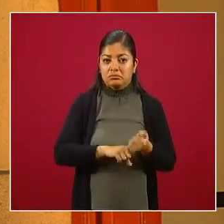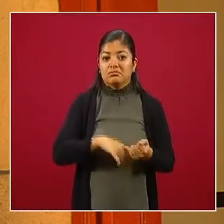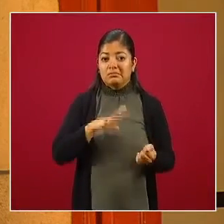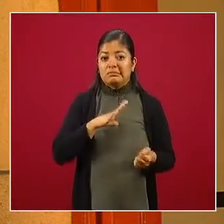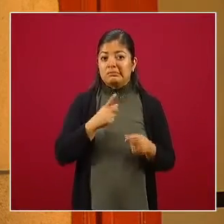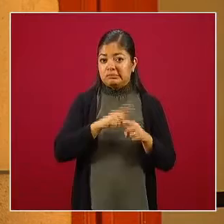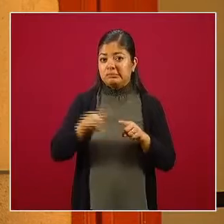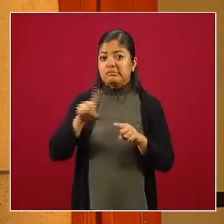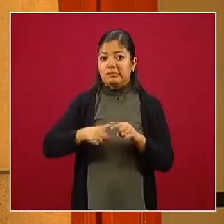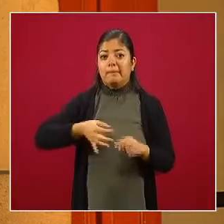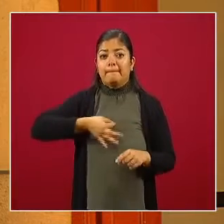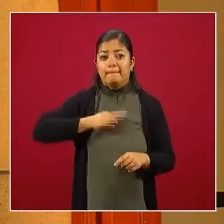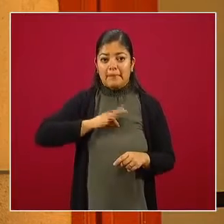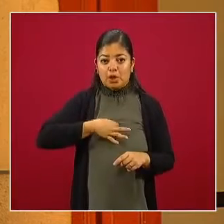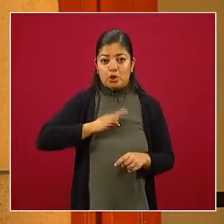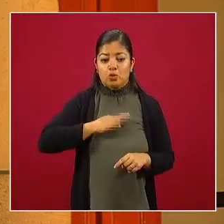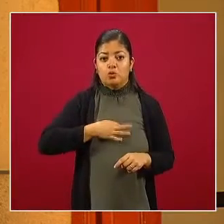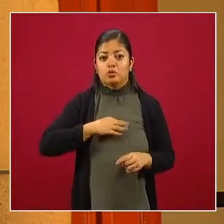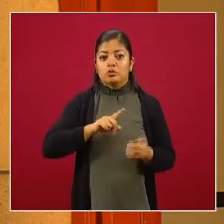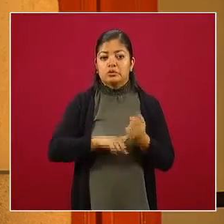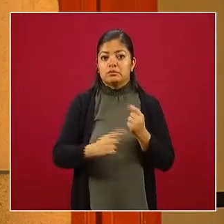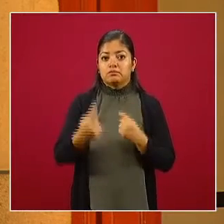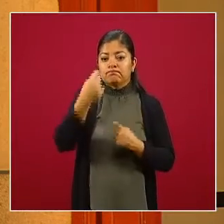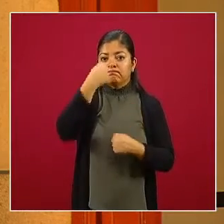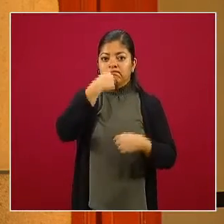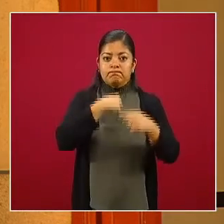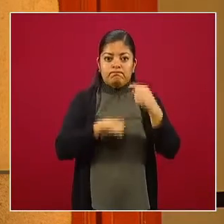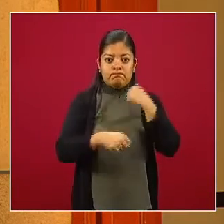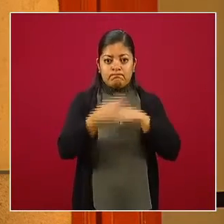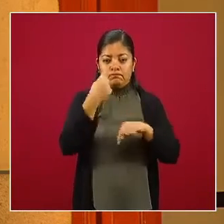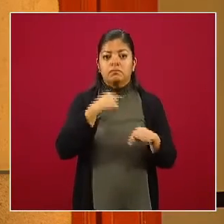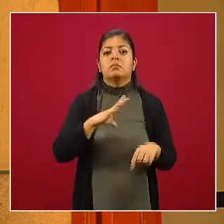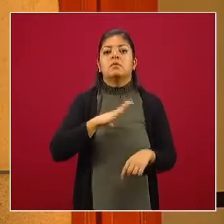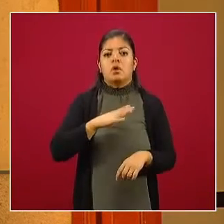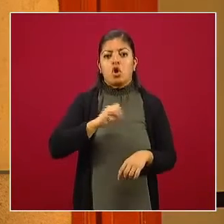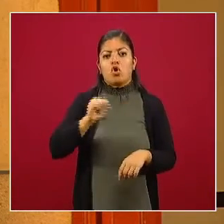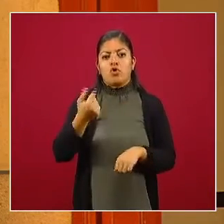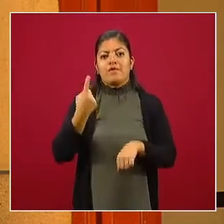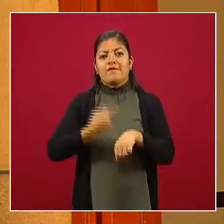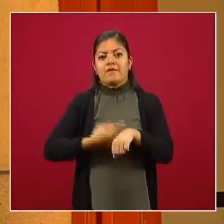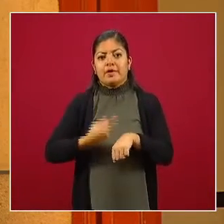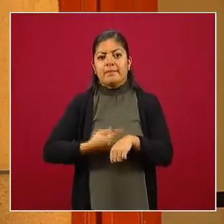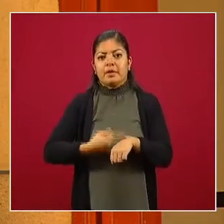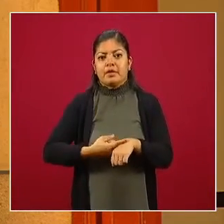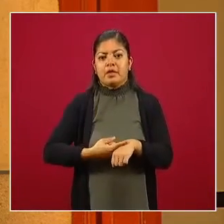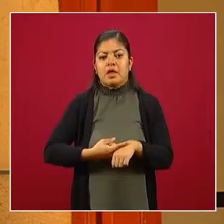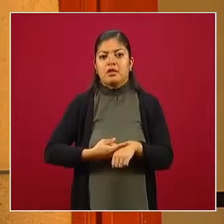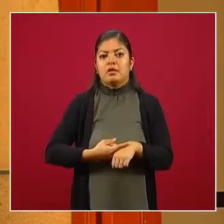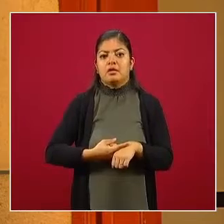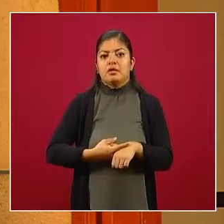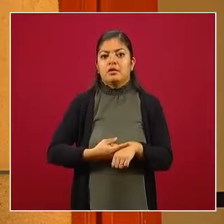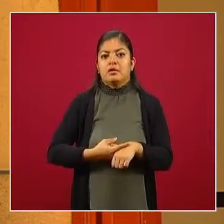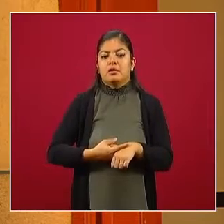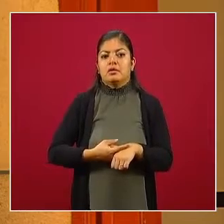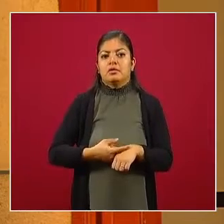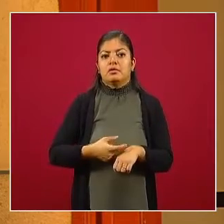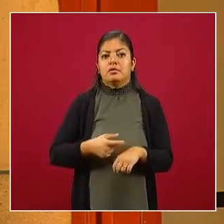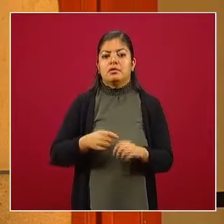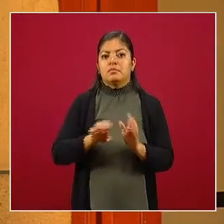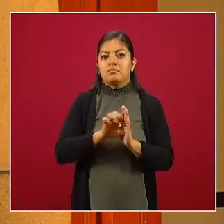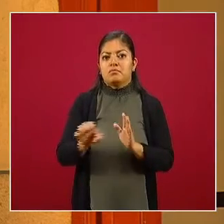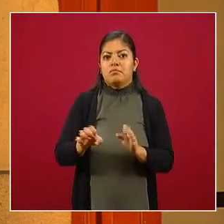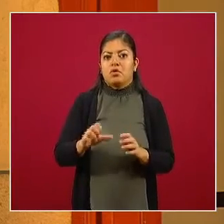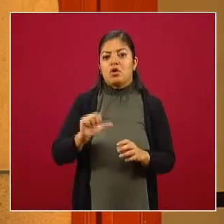virus y bacterias respiratorias. Hay enfermedades que se transmiten por otras